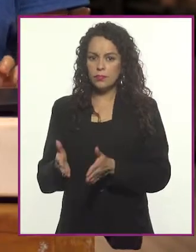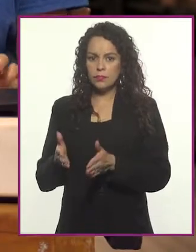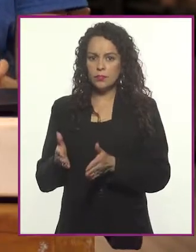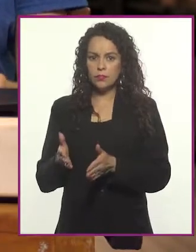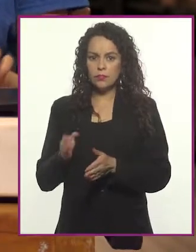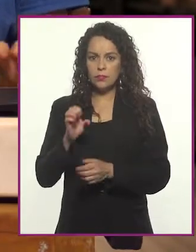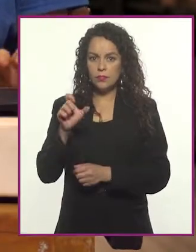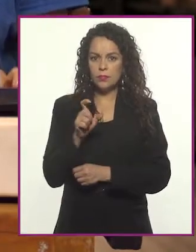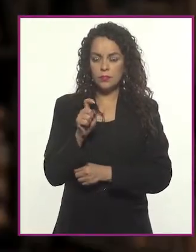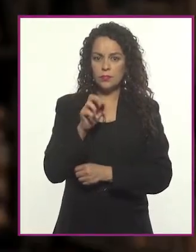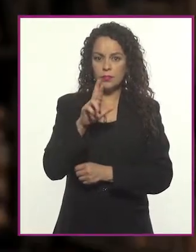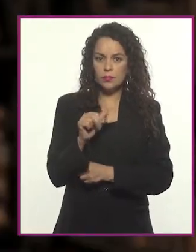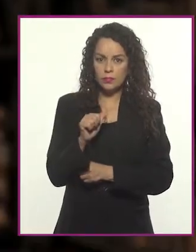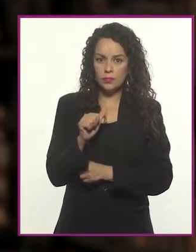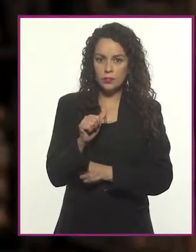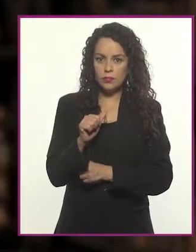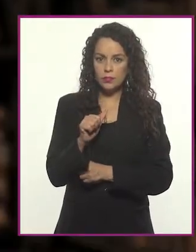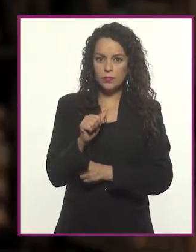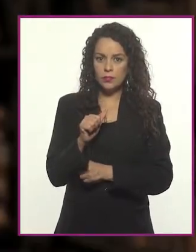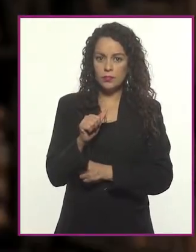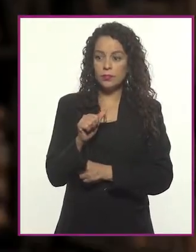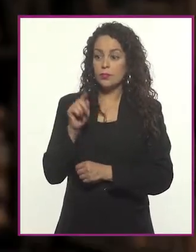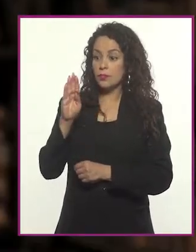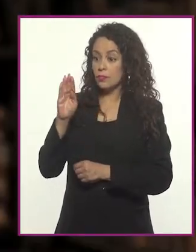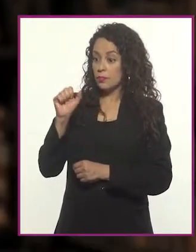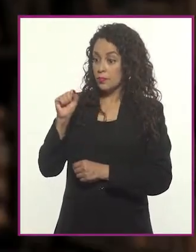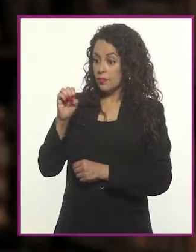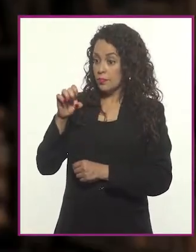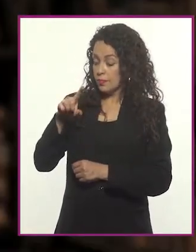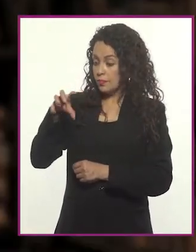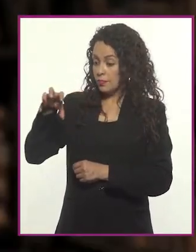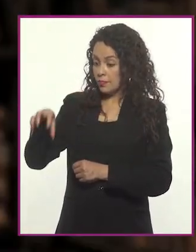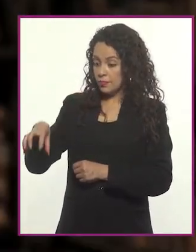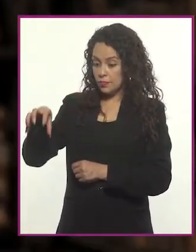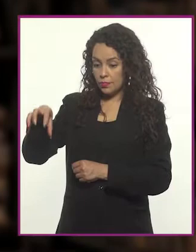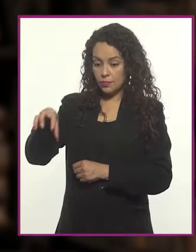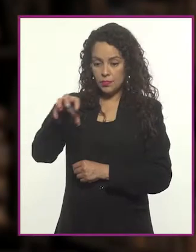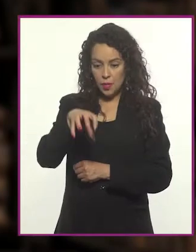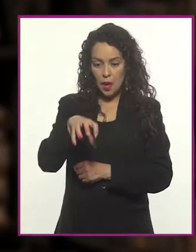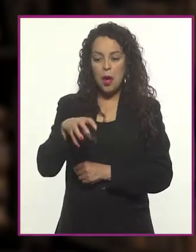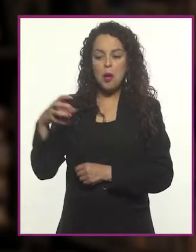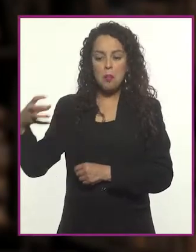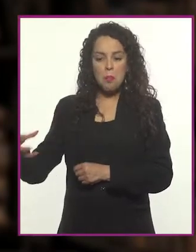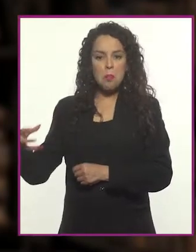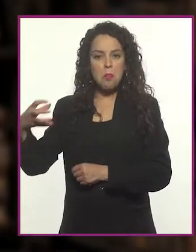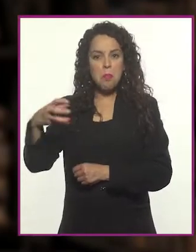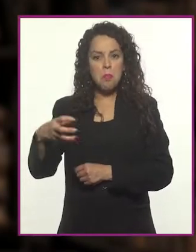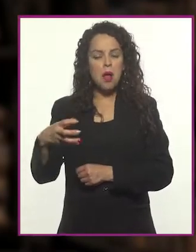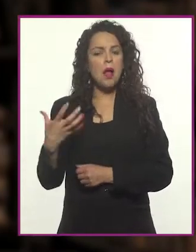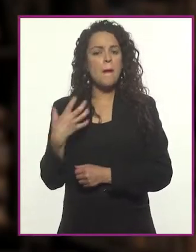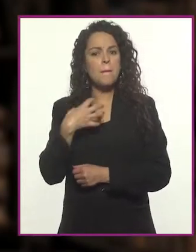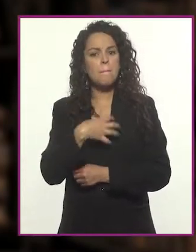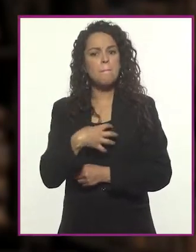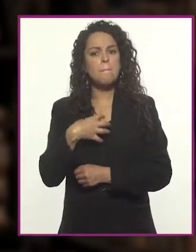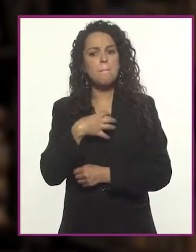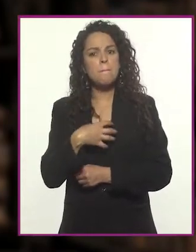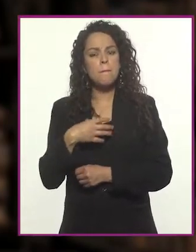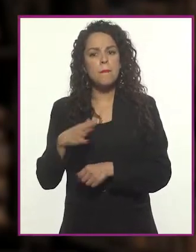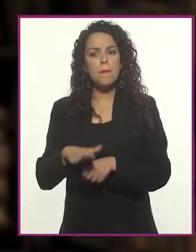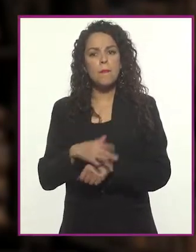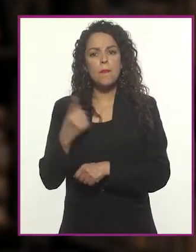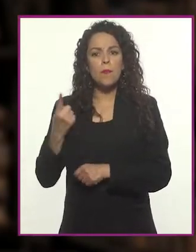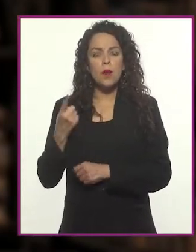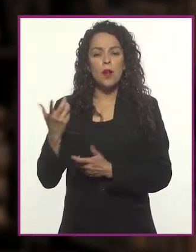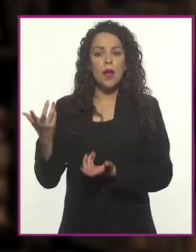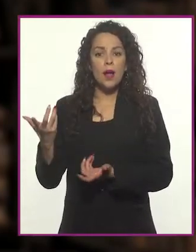Trotó por las bases, contento por el